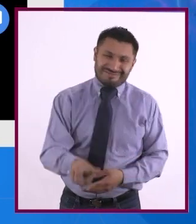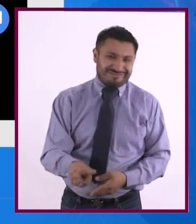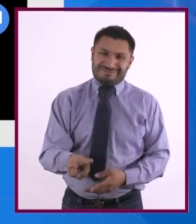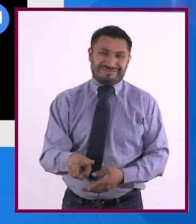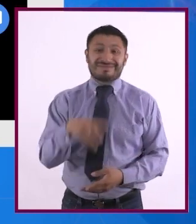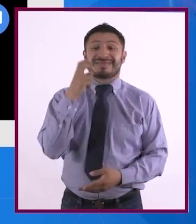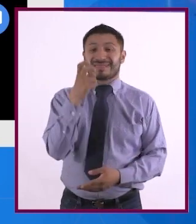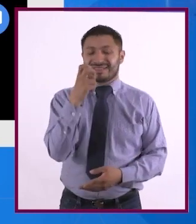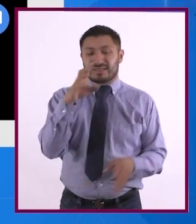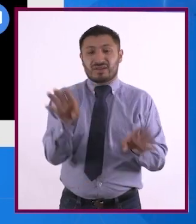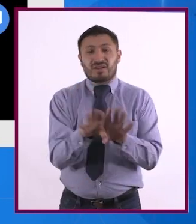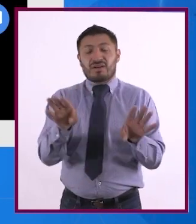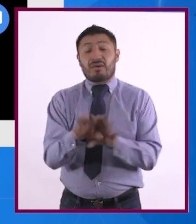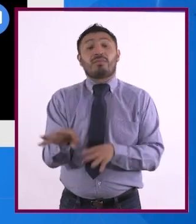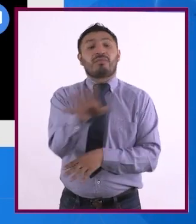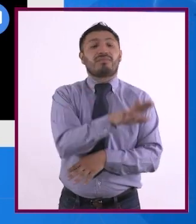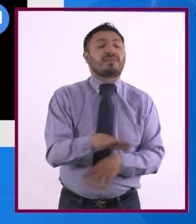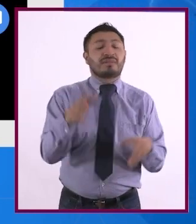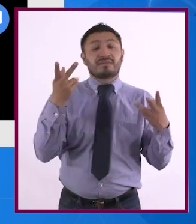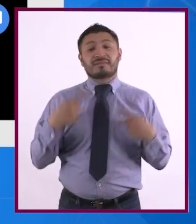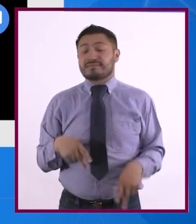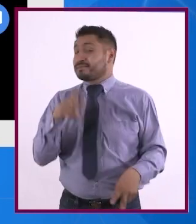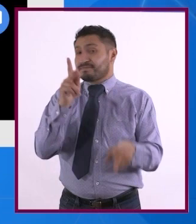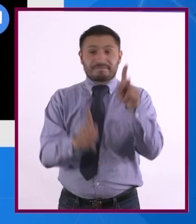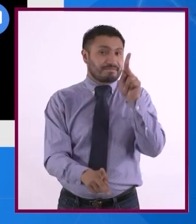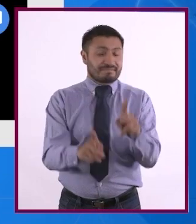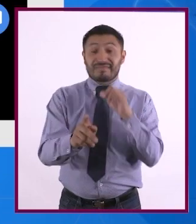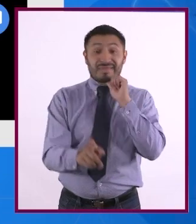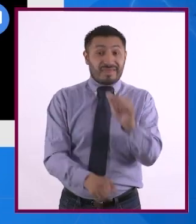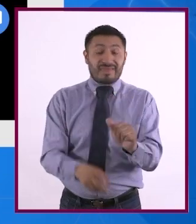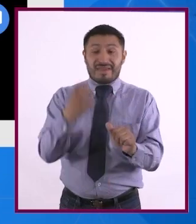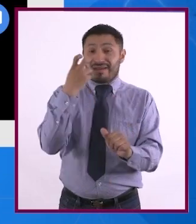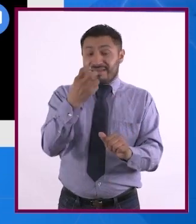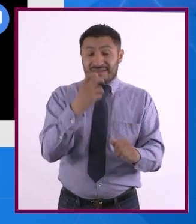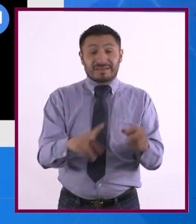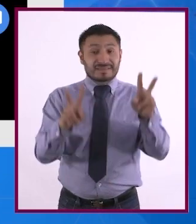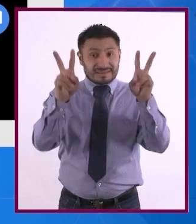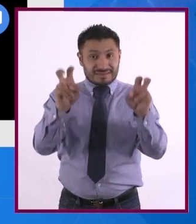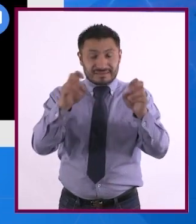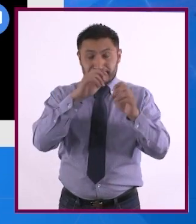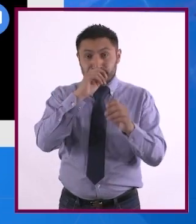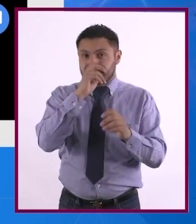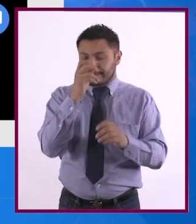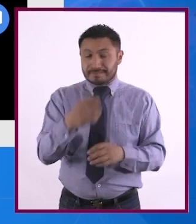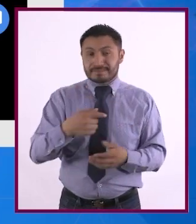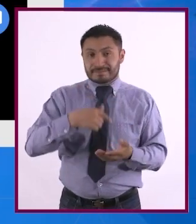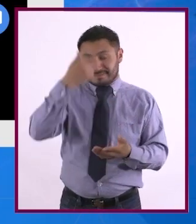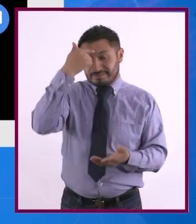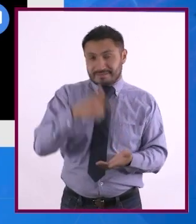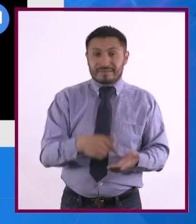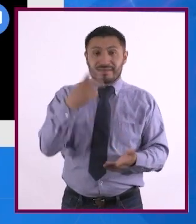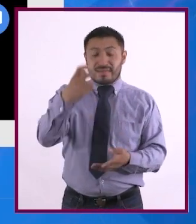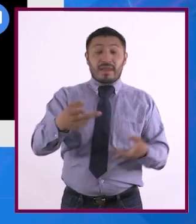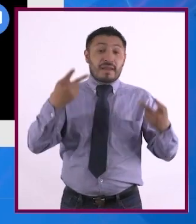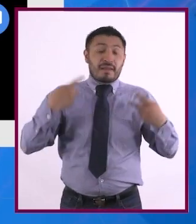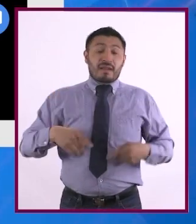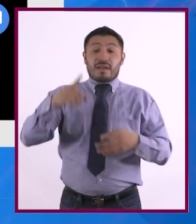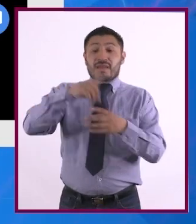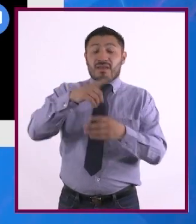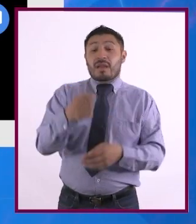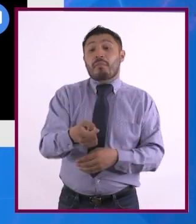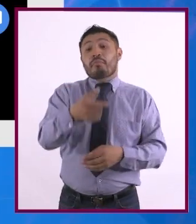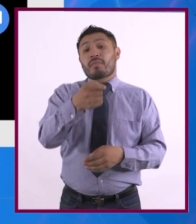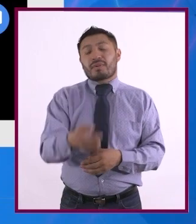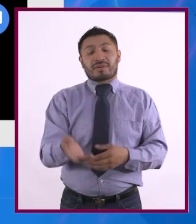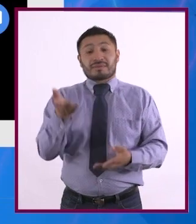eso pues obviamente hace que las personas no hablemos estos temas de frente. Entonces creo que por eso esta cifra tan baja de los donadores comparado con